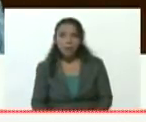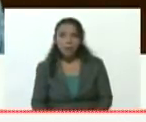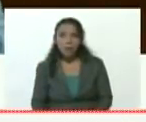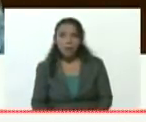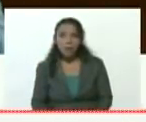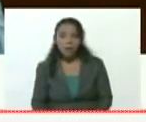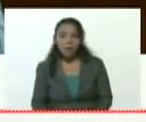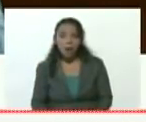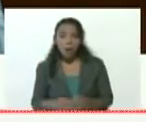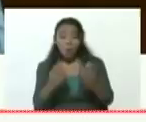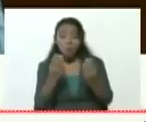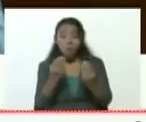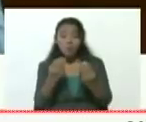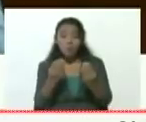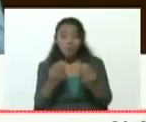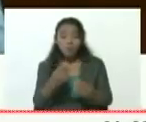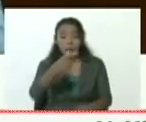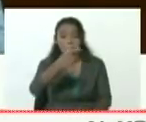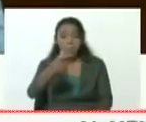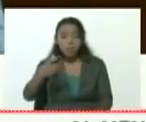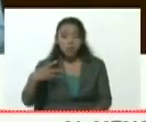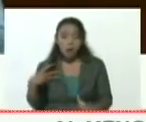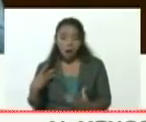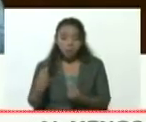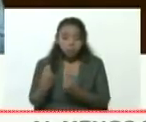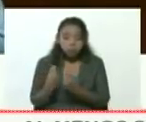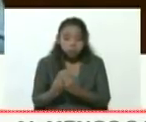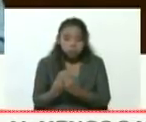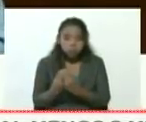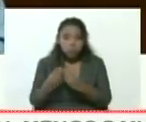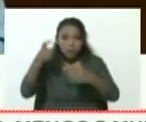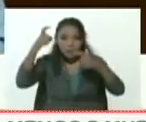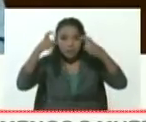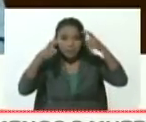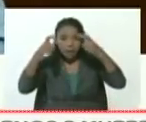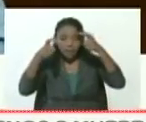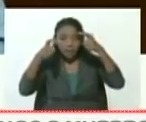mucha gente que acompañó al comandante Chávez,